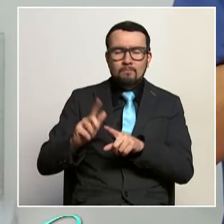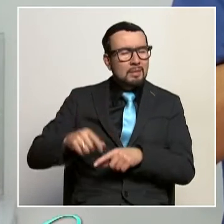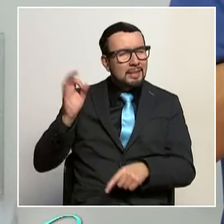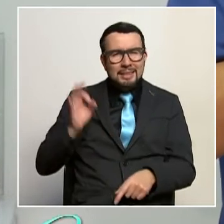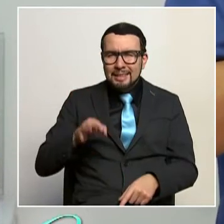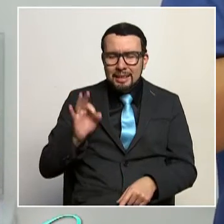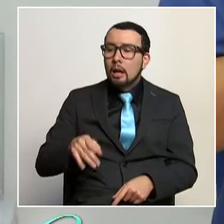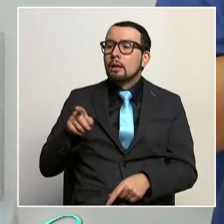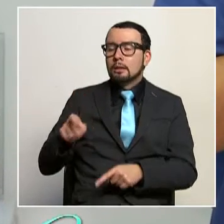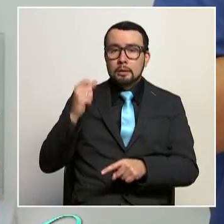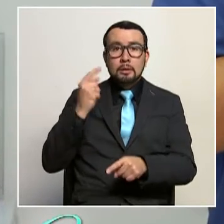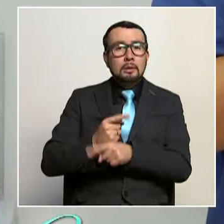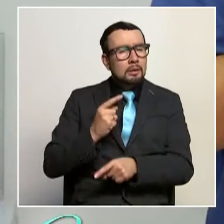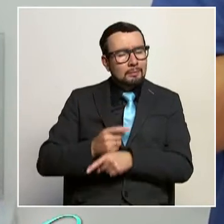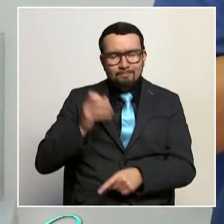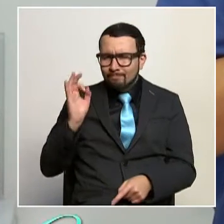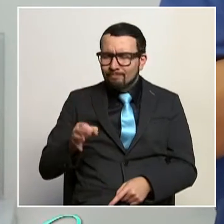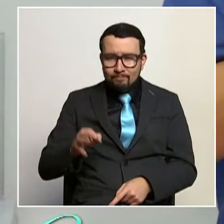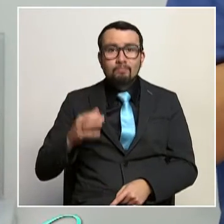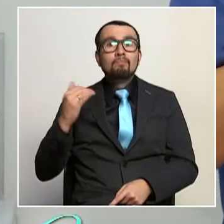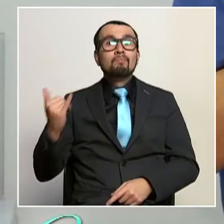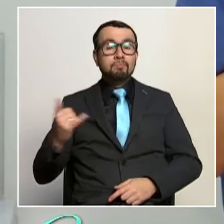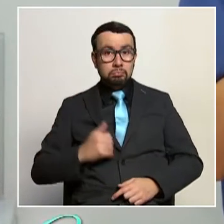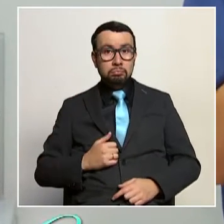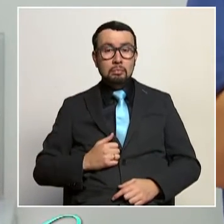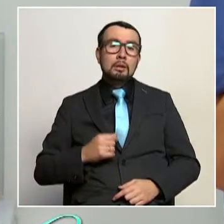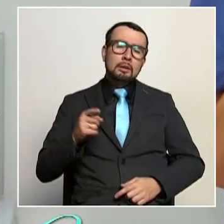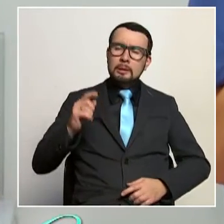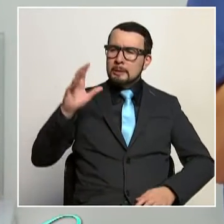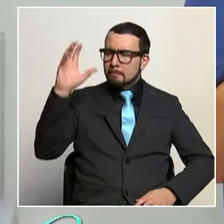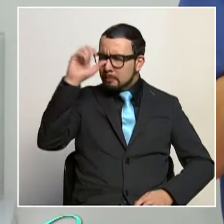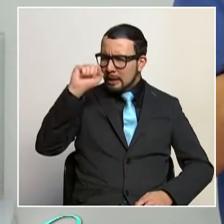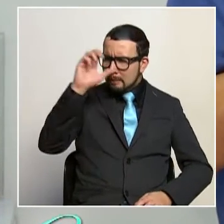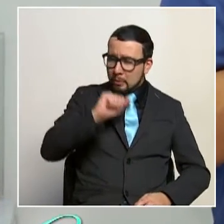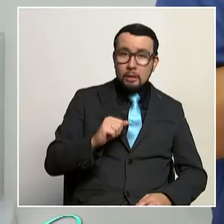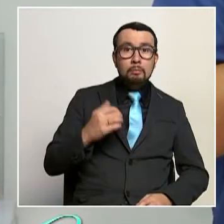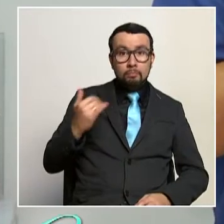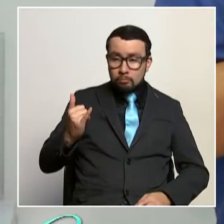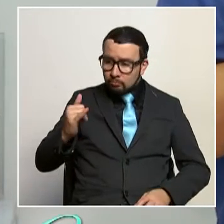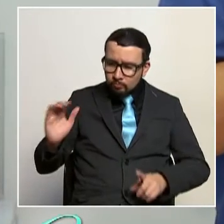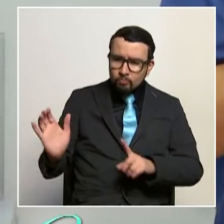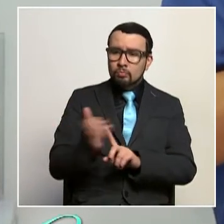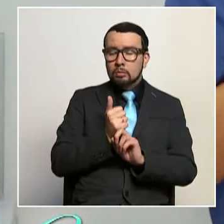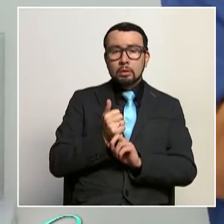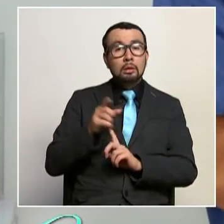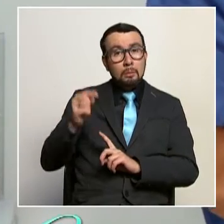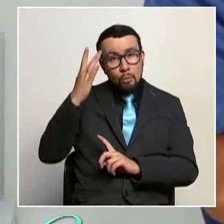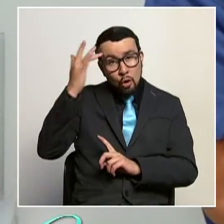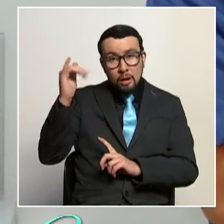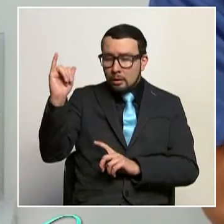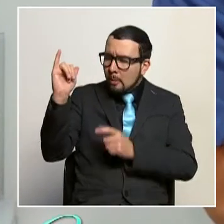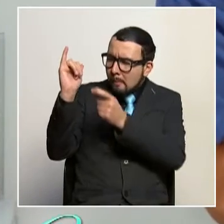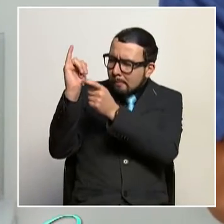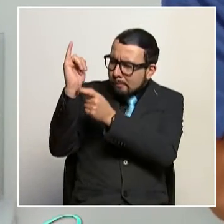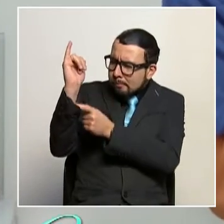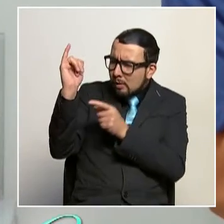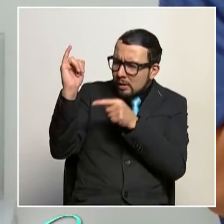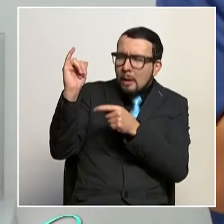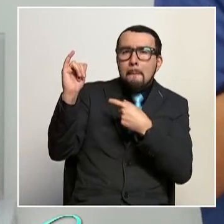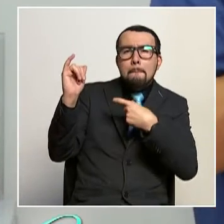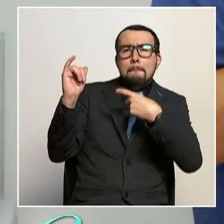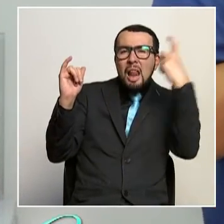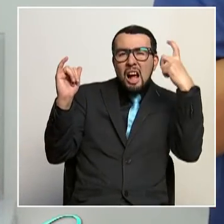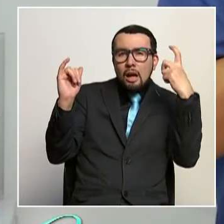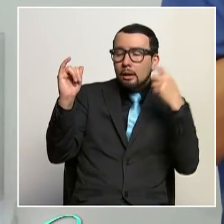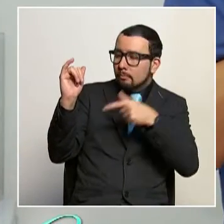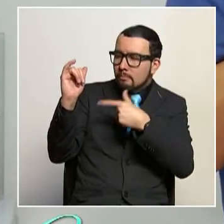estamos haciendo, todo el tiempo que estamos viendo pacientes, estamos detectando estas lesiones porque se ven blancas, entonces resalta el blanco en